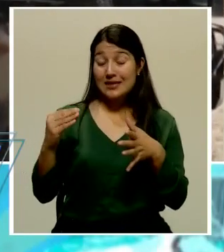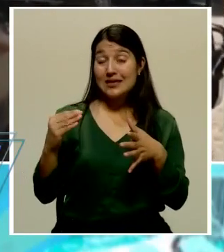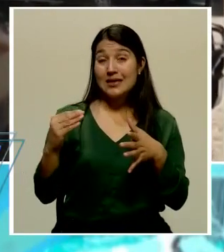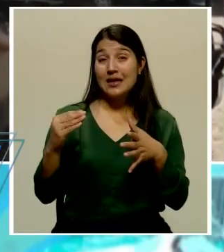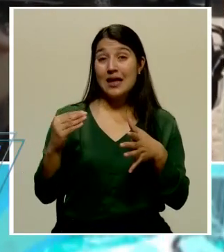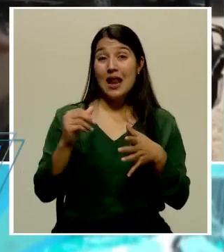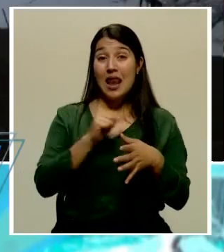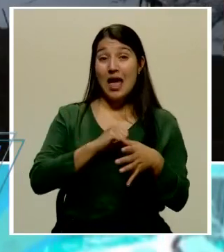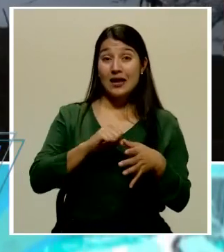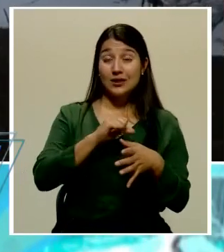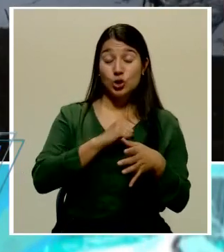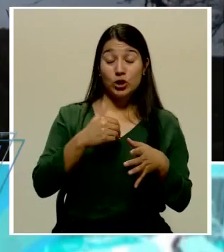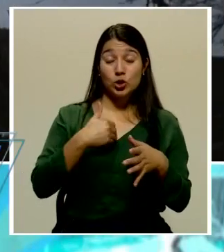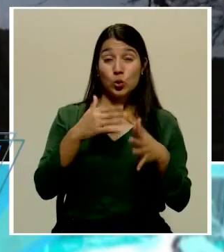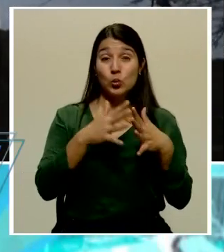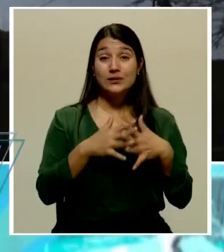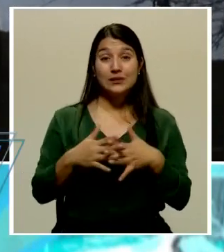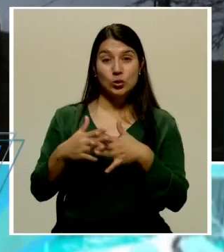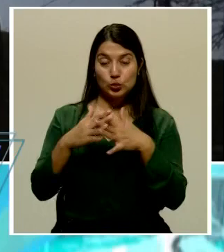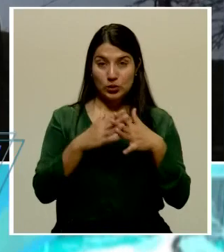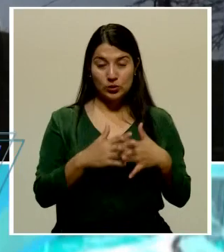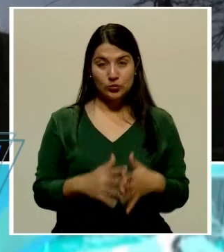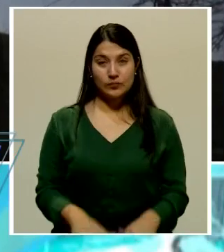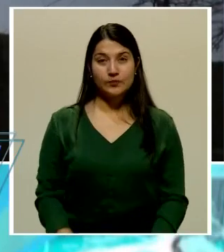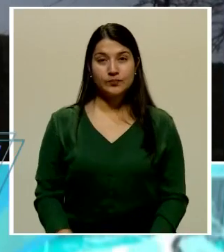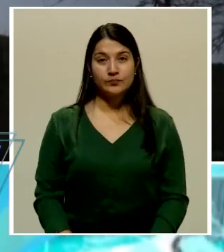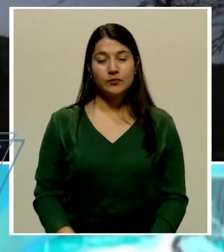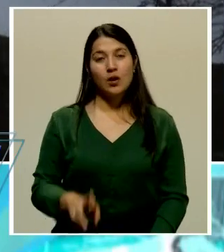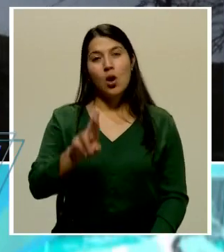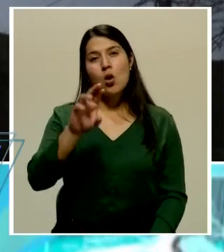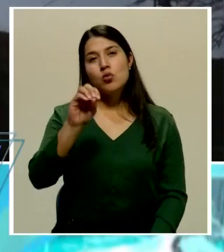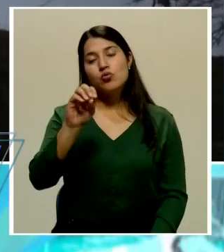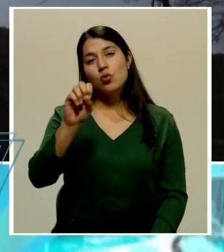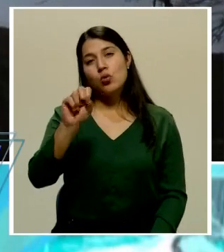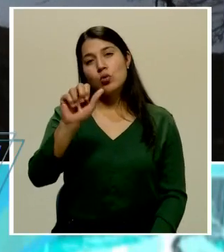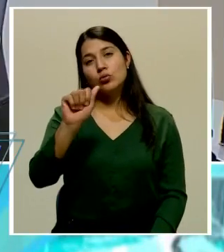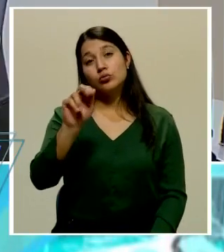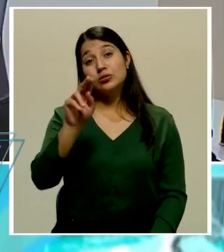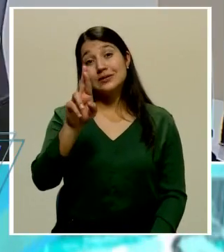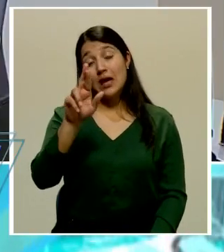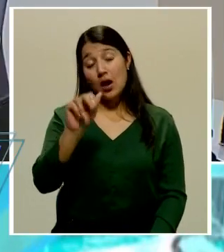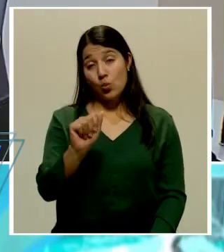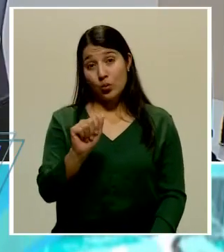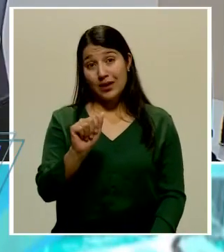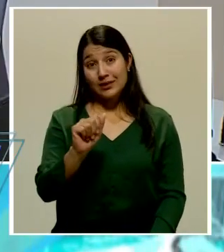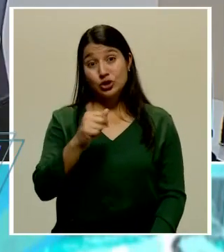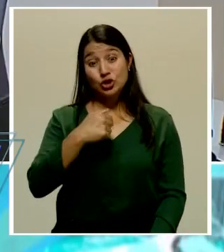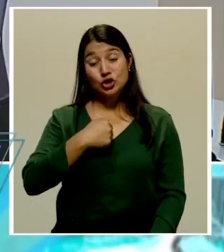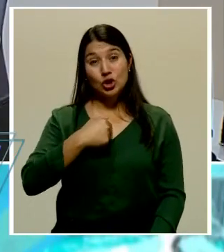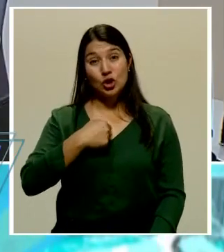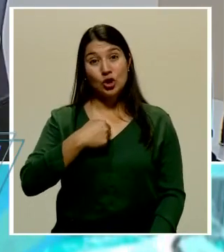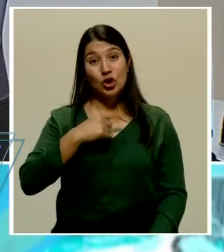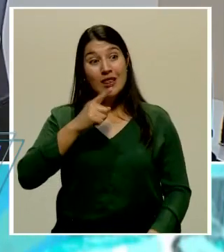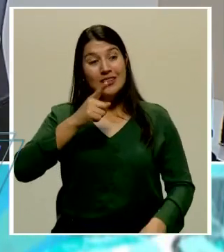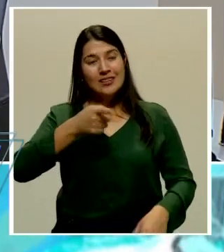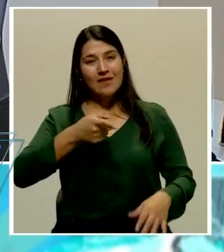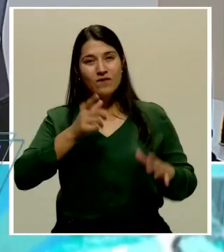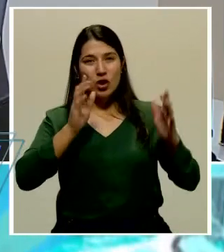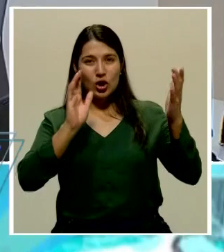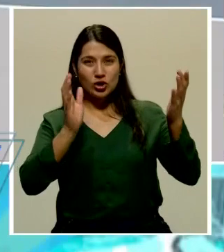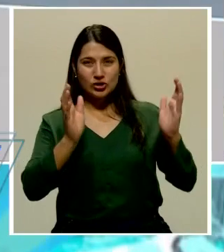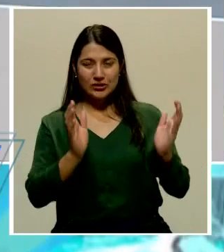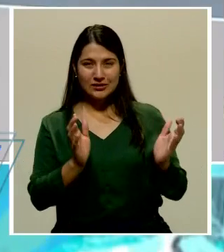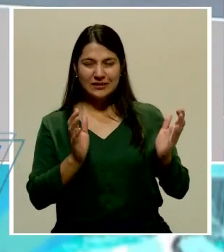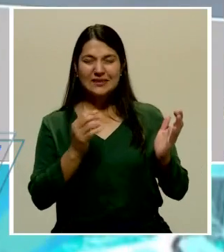existido de Estados Unidos en contra. Doña Rosaura, no puedo dejar de hacer el link, el paralelismo,